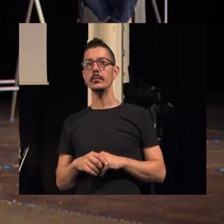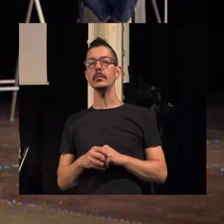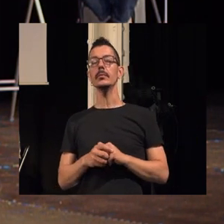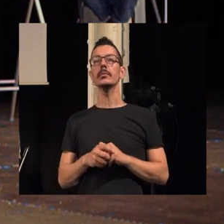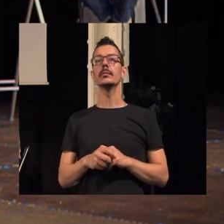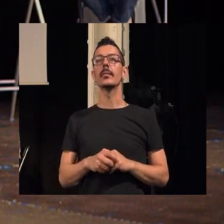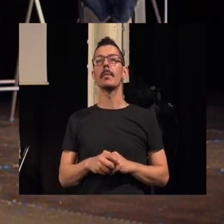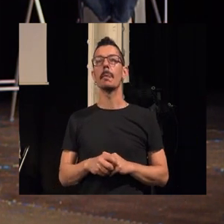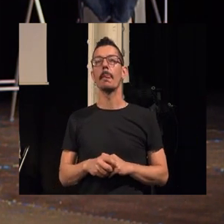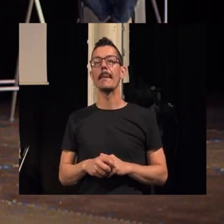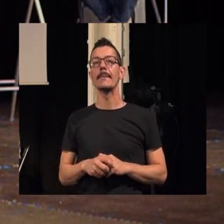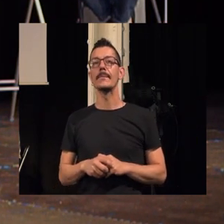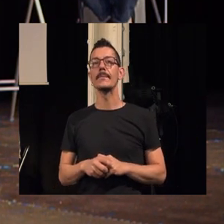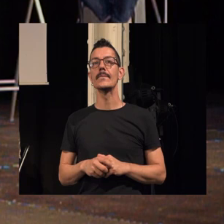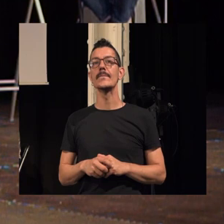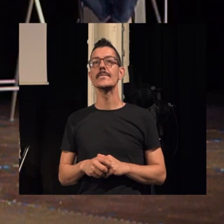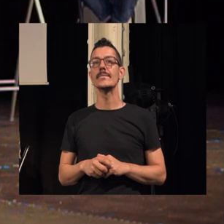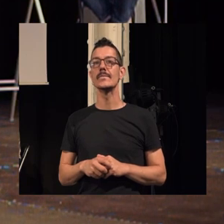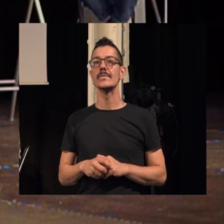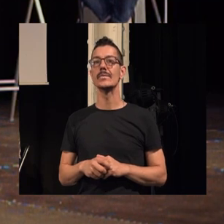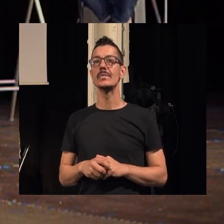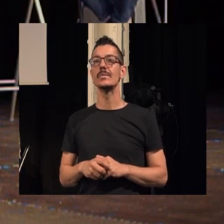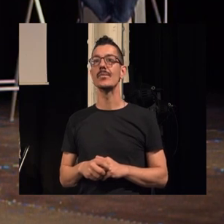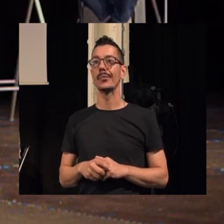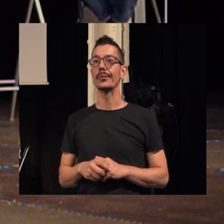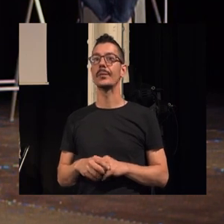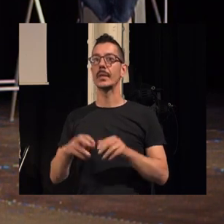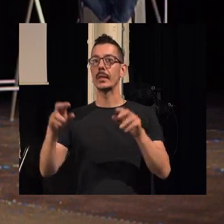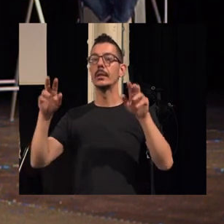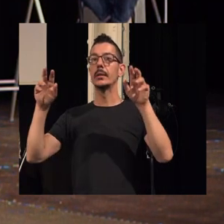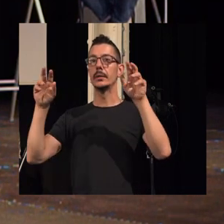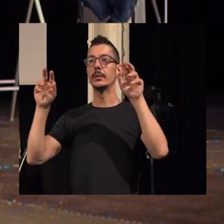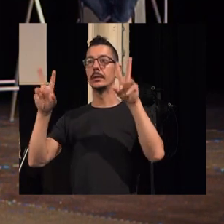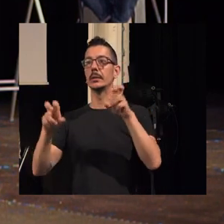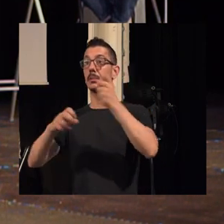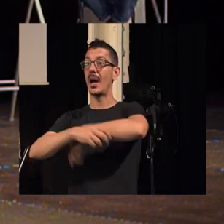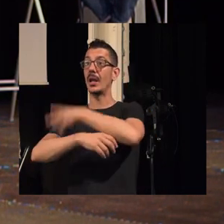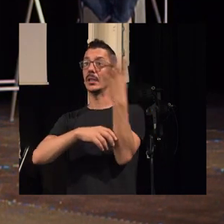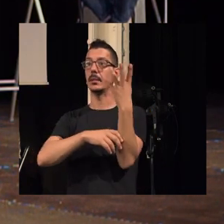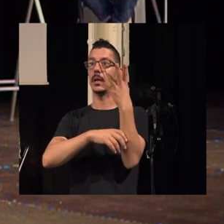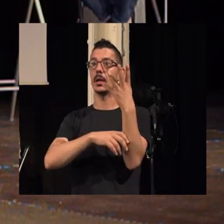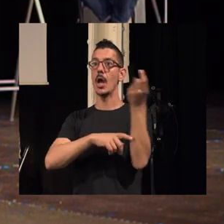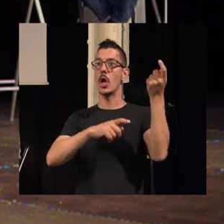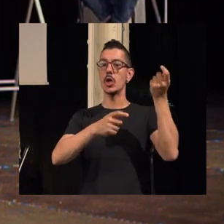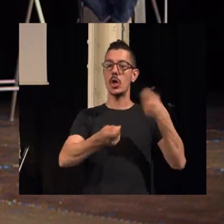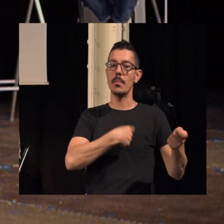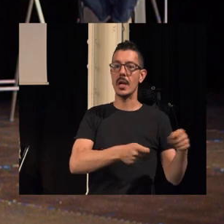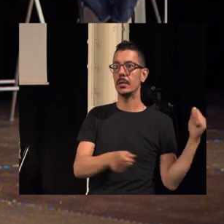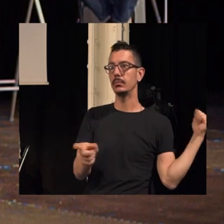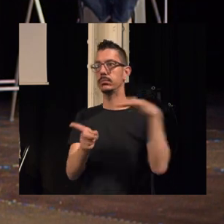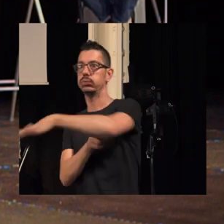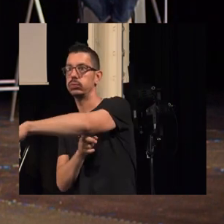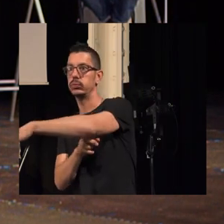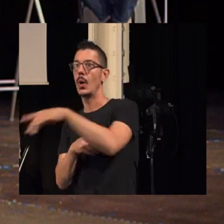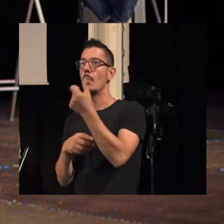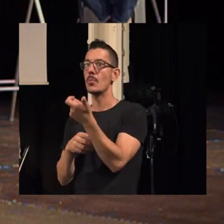visibilizar y masivizar la cuestión LGBT. No es nuestro trabajo. Nosotras tenemos que estar donde